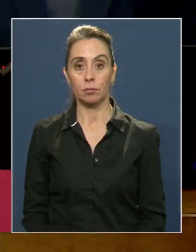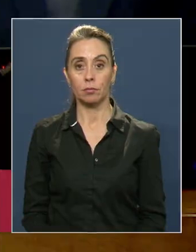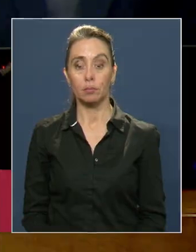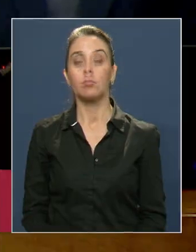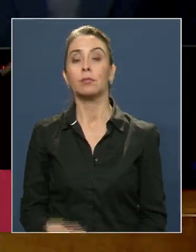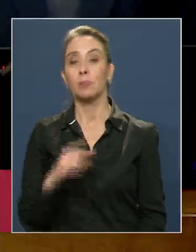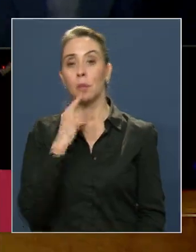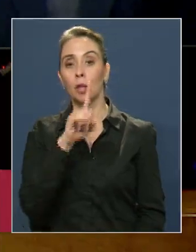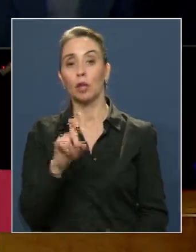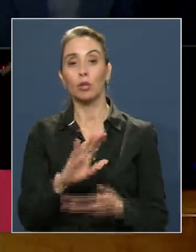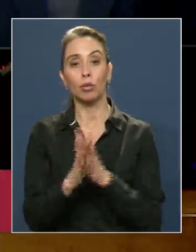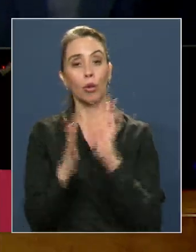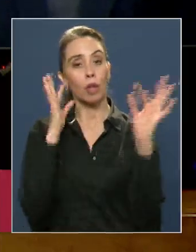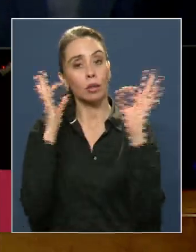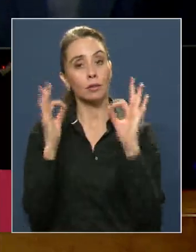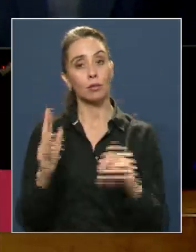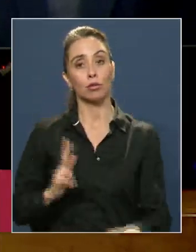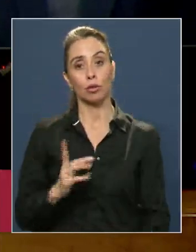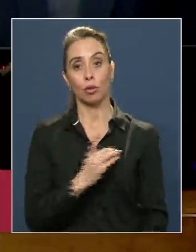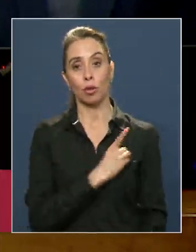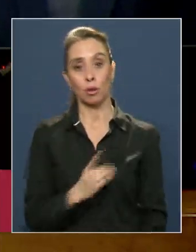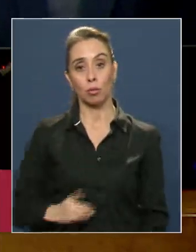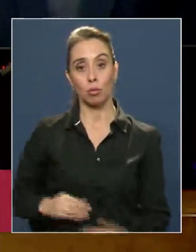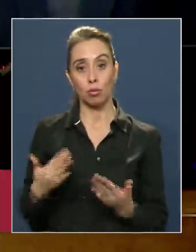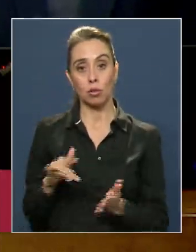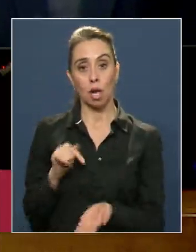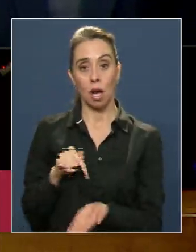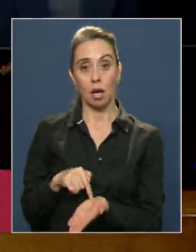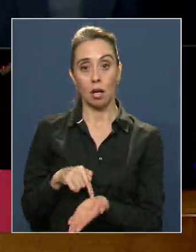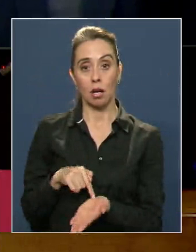¿Han votado todas las señoras y señores diputados?